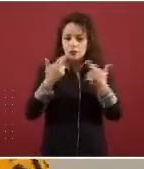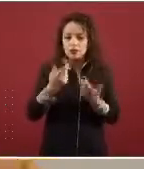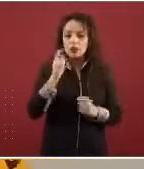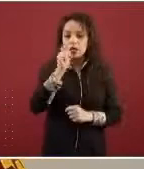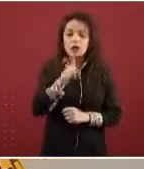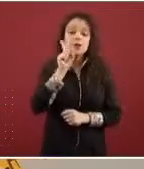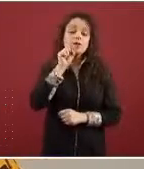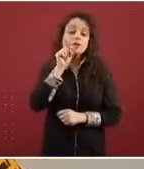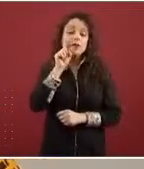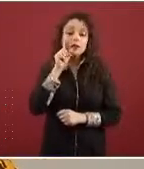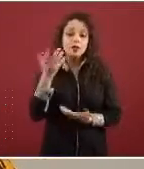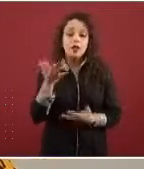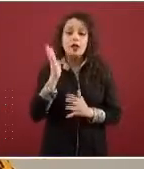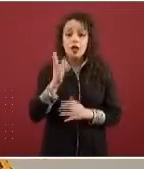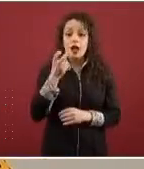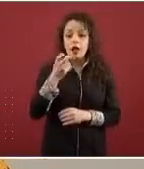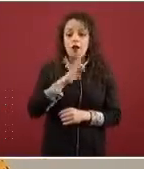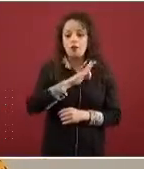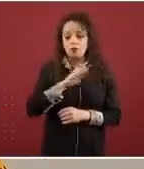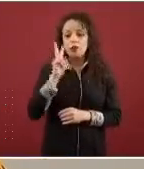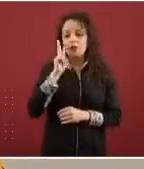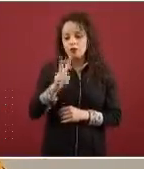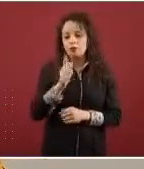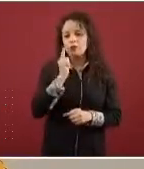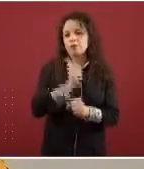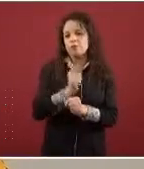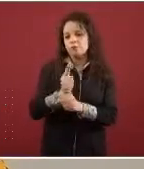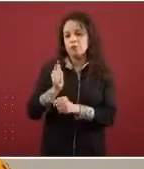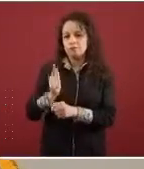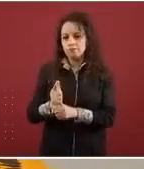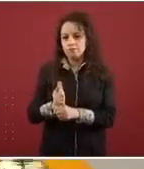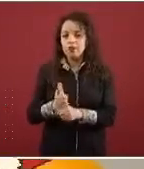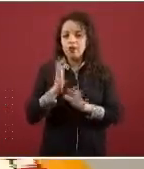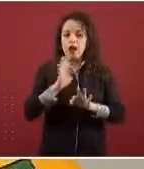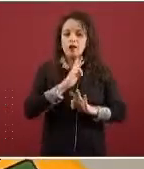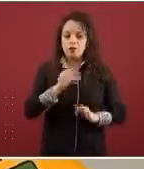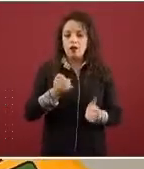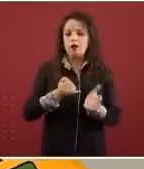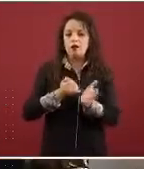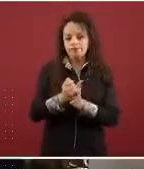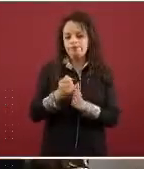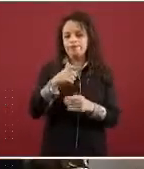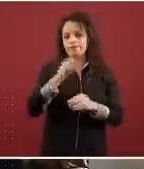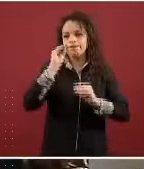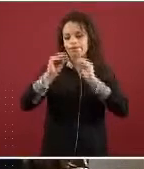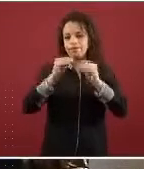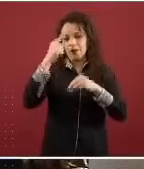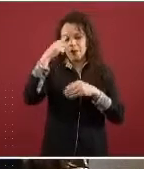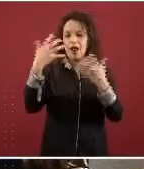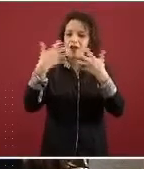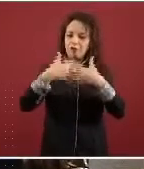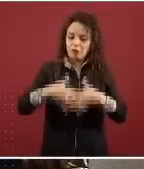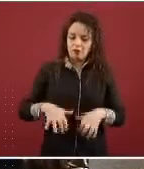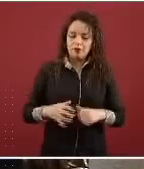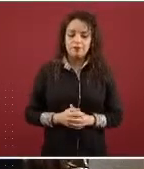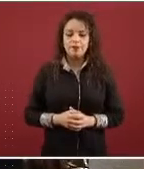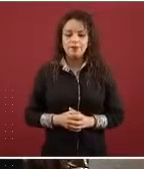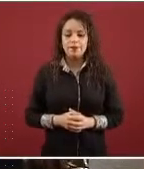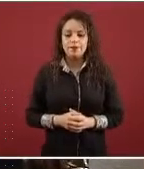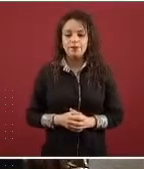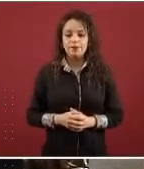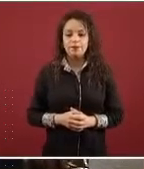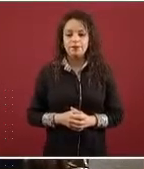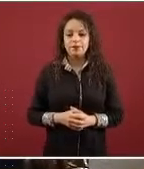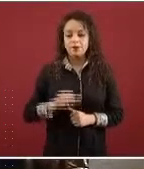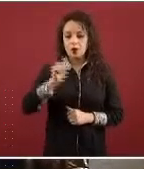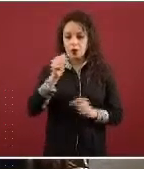para que podamos determinar cuáles podemos operar. También aquí tenemos, la que sigue,